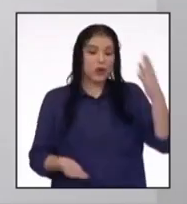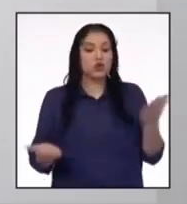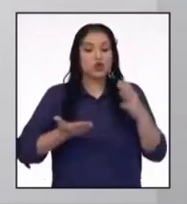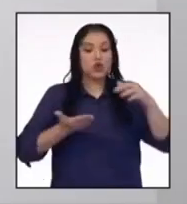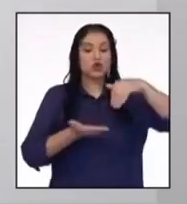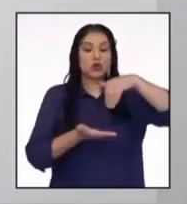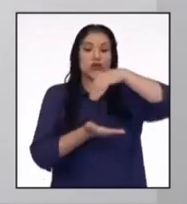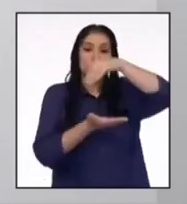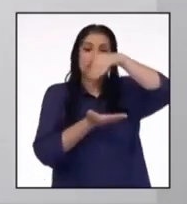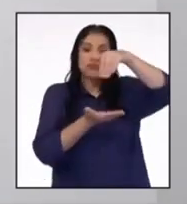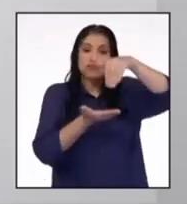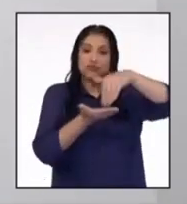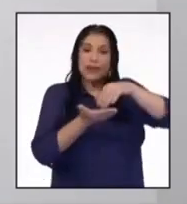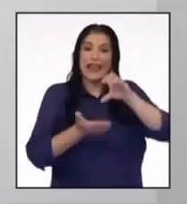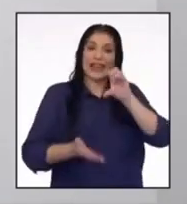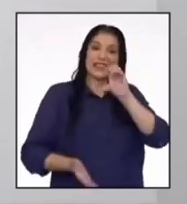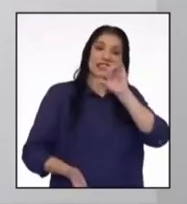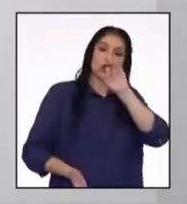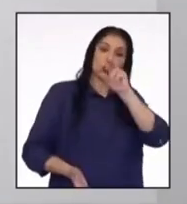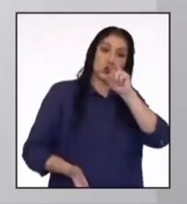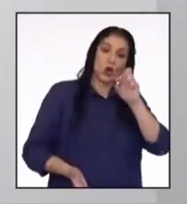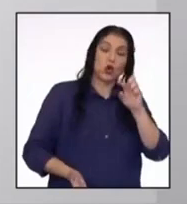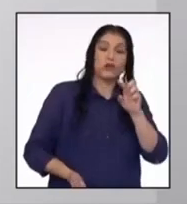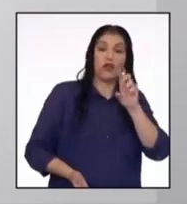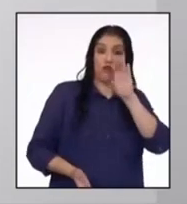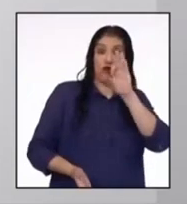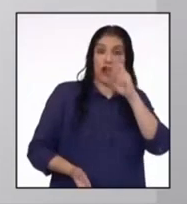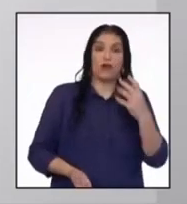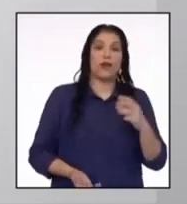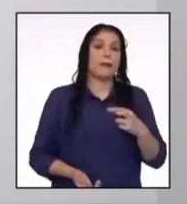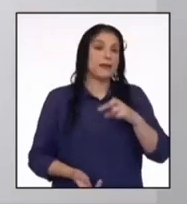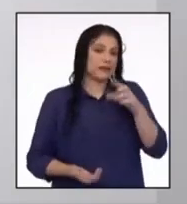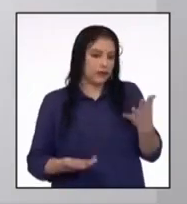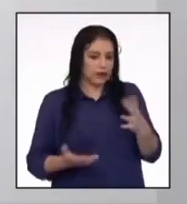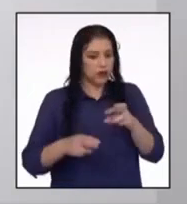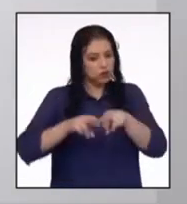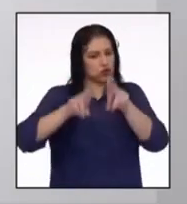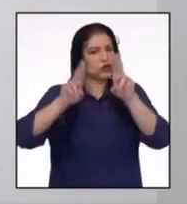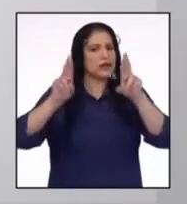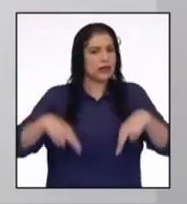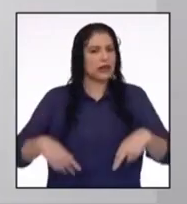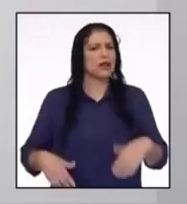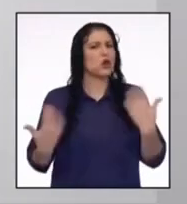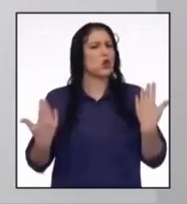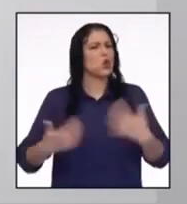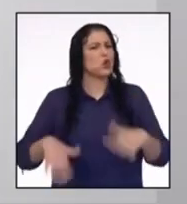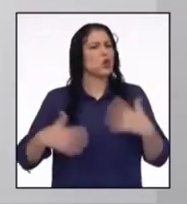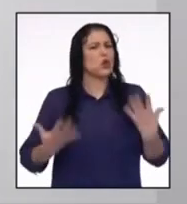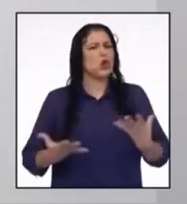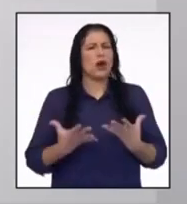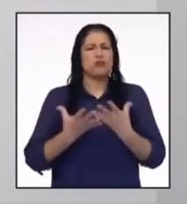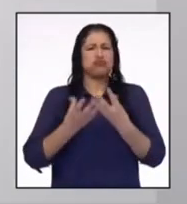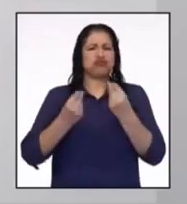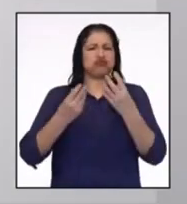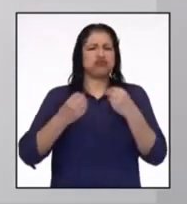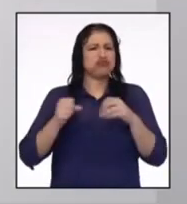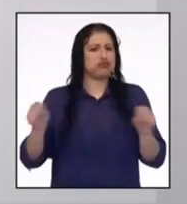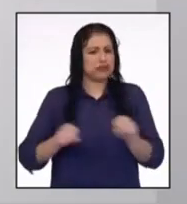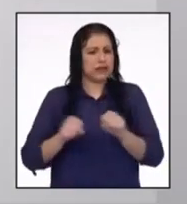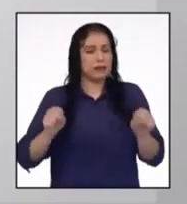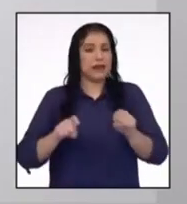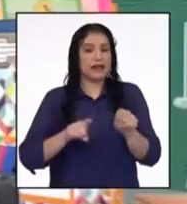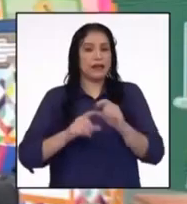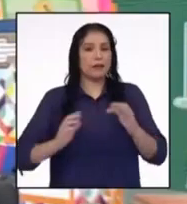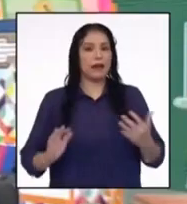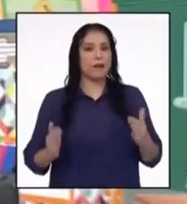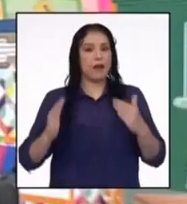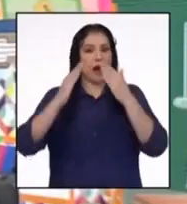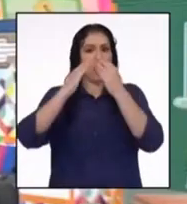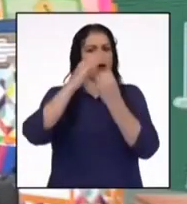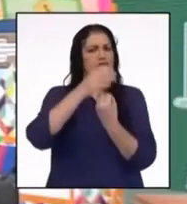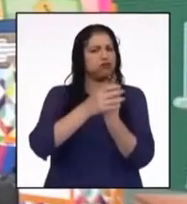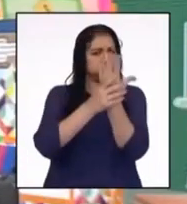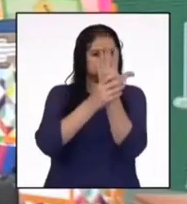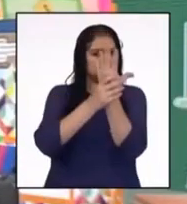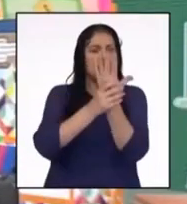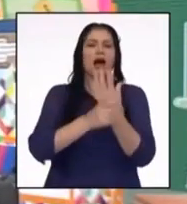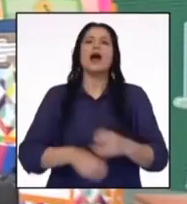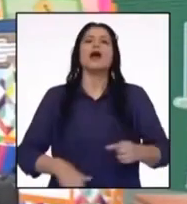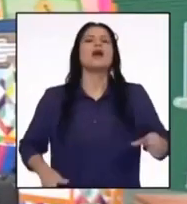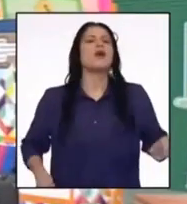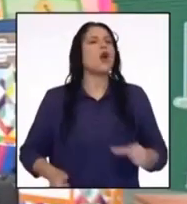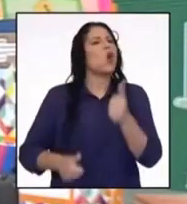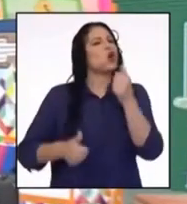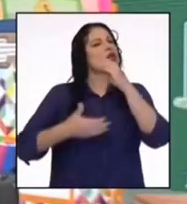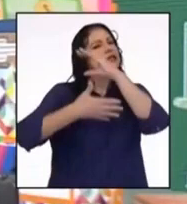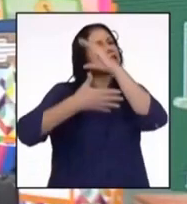en el Cinturón de Fuego del Pacífico, que es una región altamente sísmica y volcánica. Profesora, ¿y qué